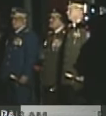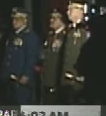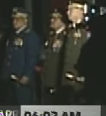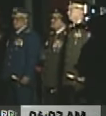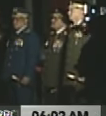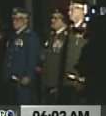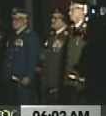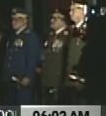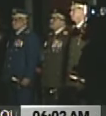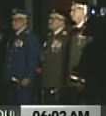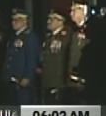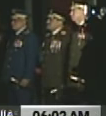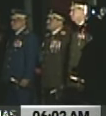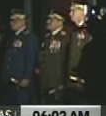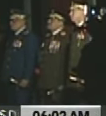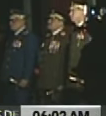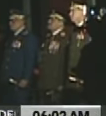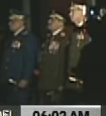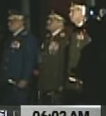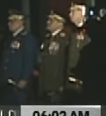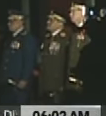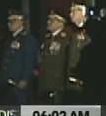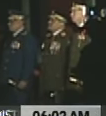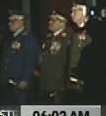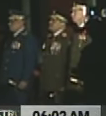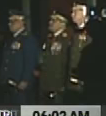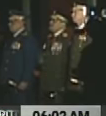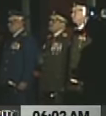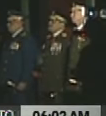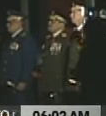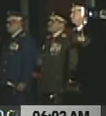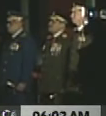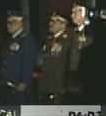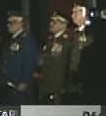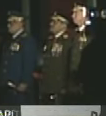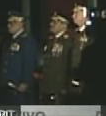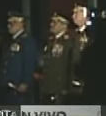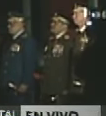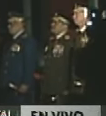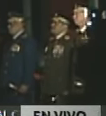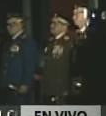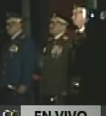¡Atención, presenten! República Bolivariana de Venezuela, ¡al Bravo Pueblo!